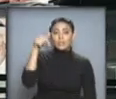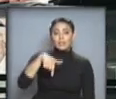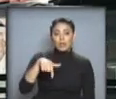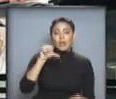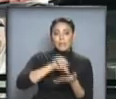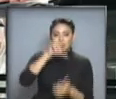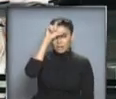horas en egipto